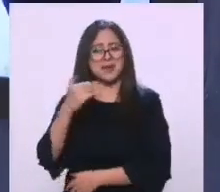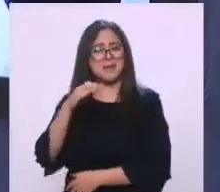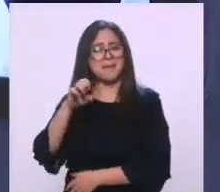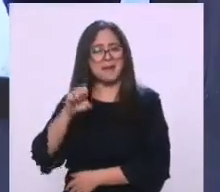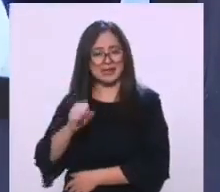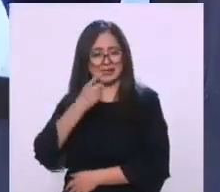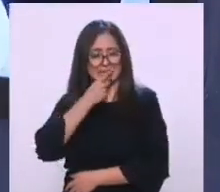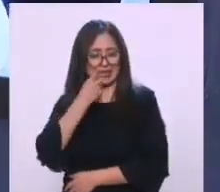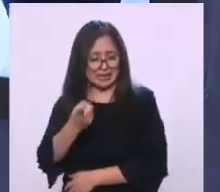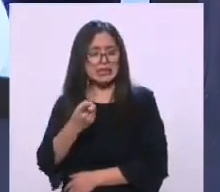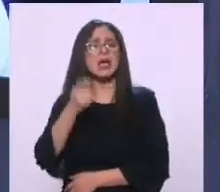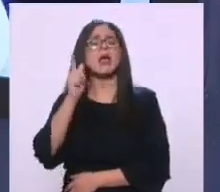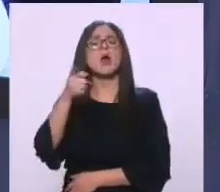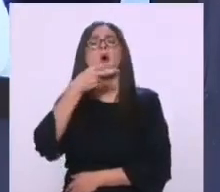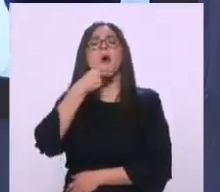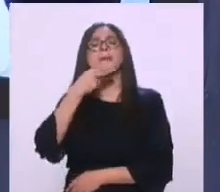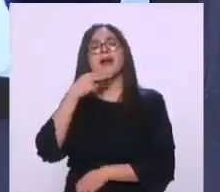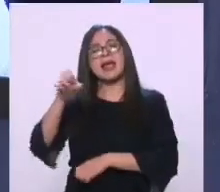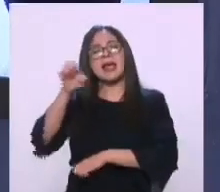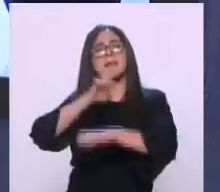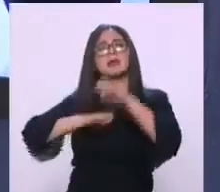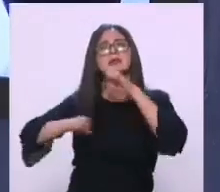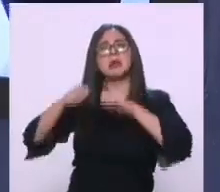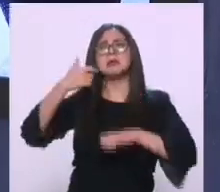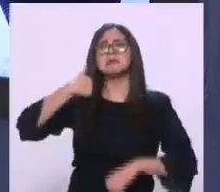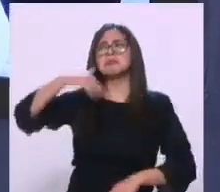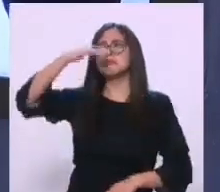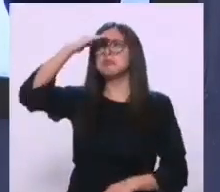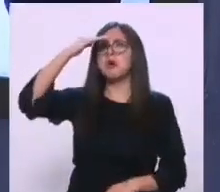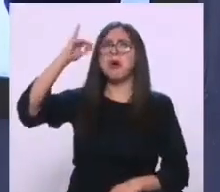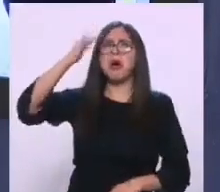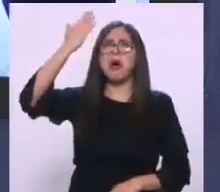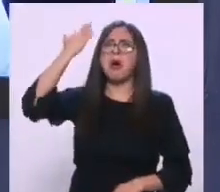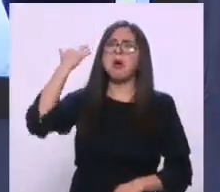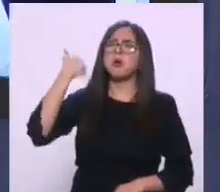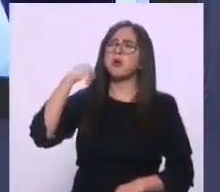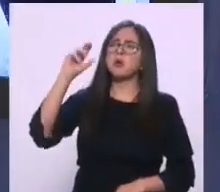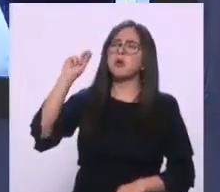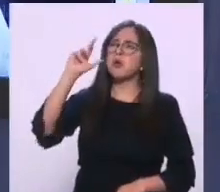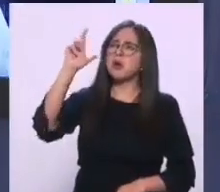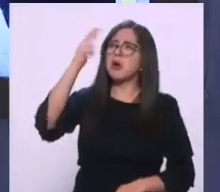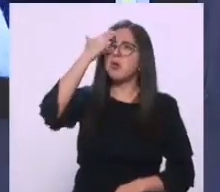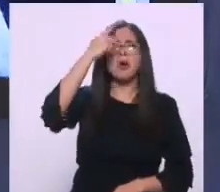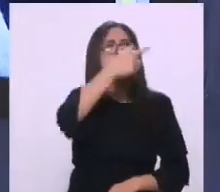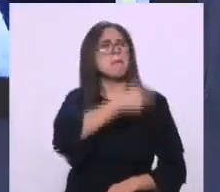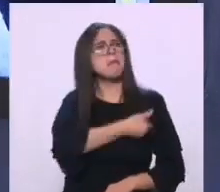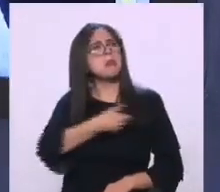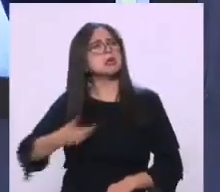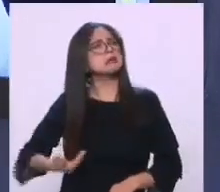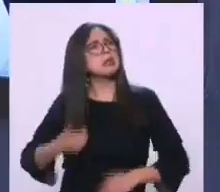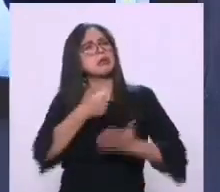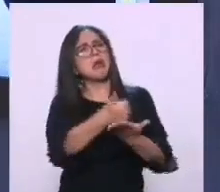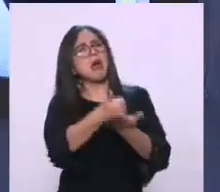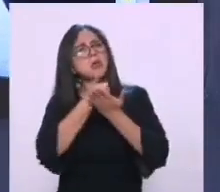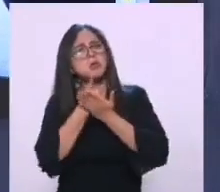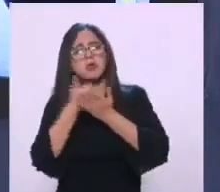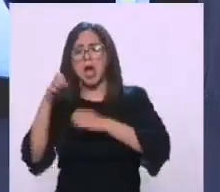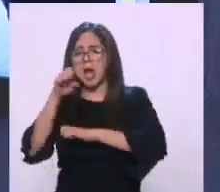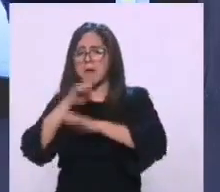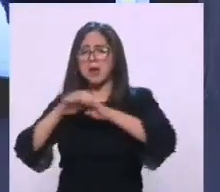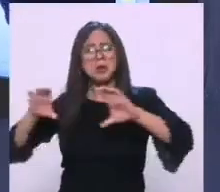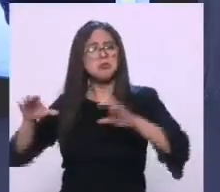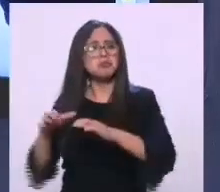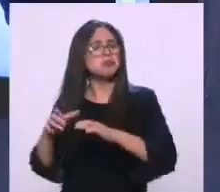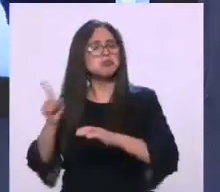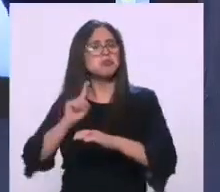yo no recuerdo que nos hayan apoyado a las pymes en los años anteriores, en los sexenios anteriores, y esta es